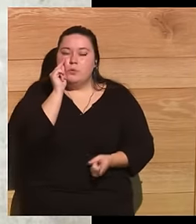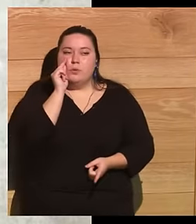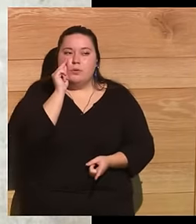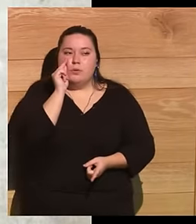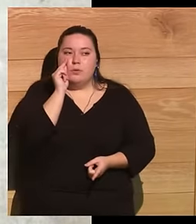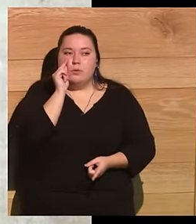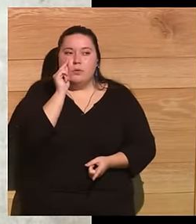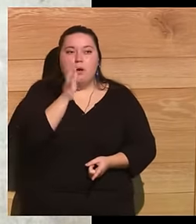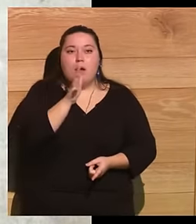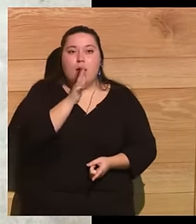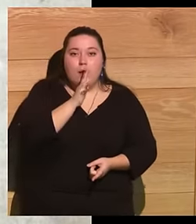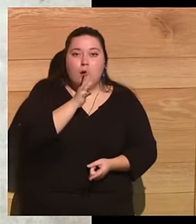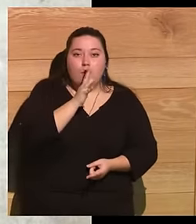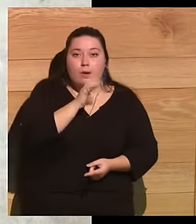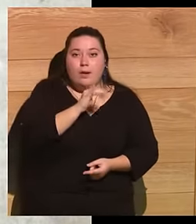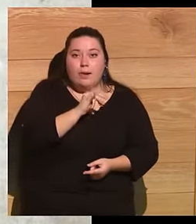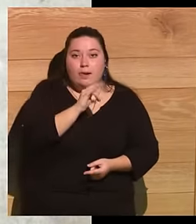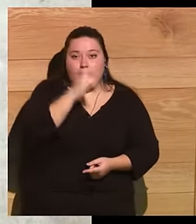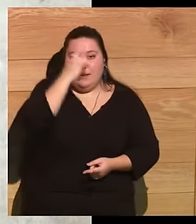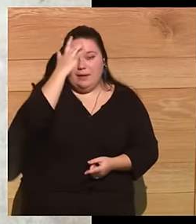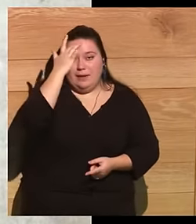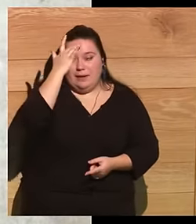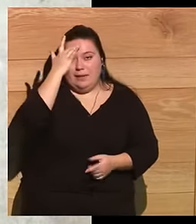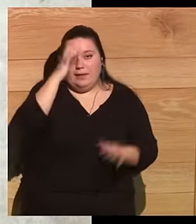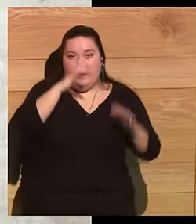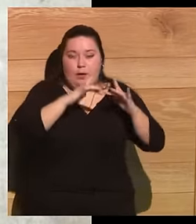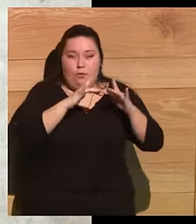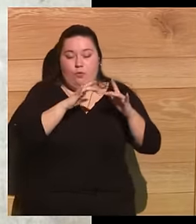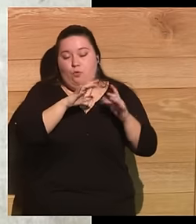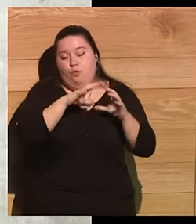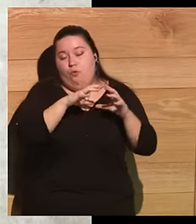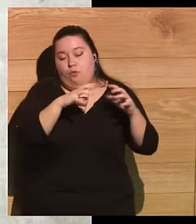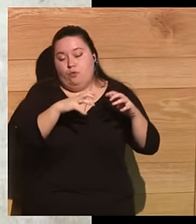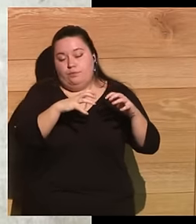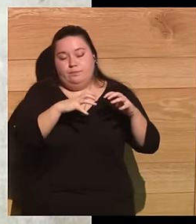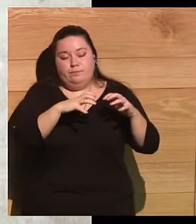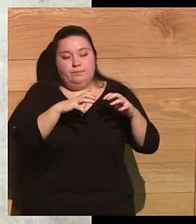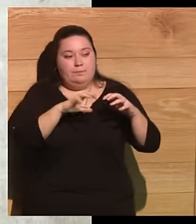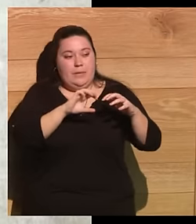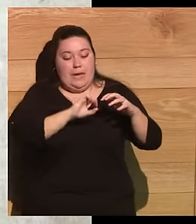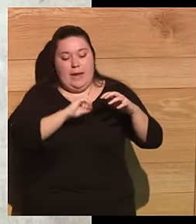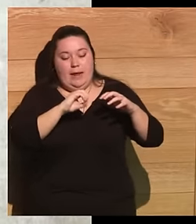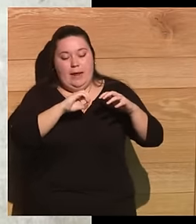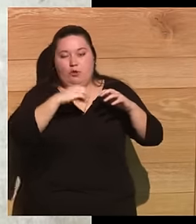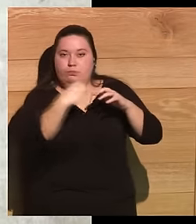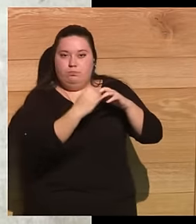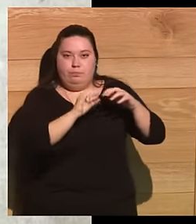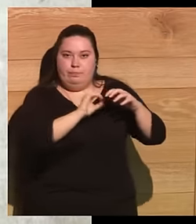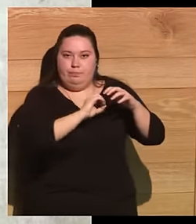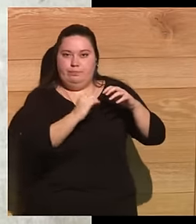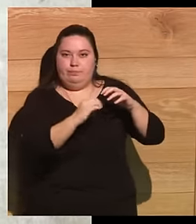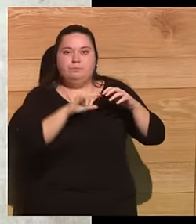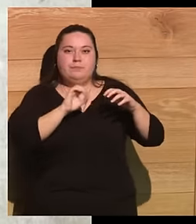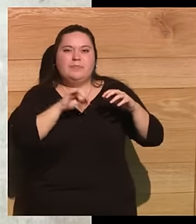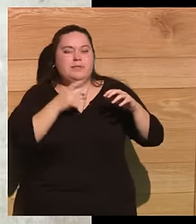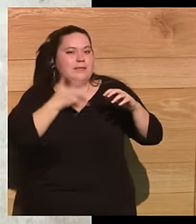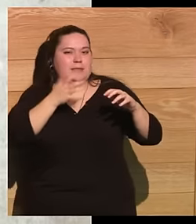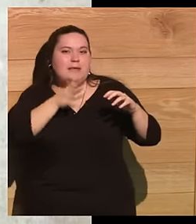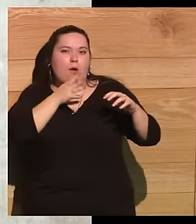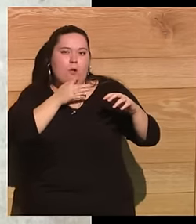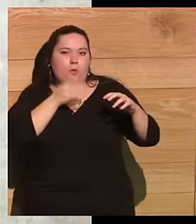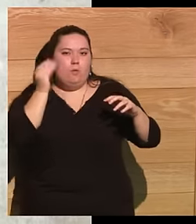había agua en el cerebro, en los ventrículos, y la idea es que el flujo de este agua creaba el